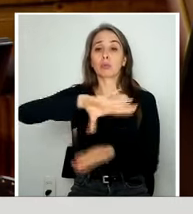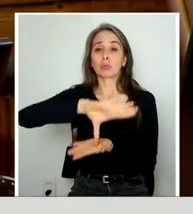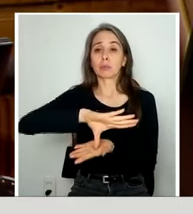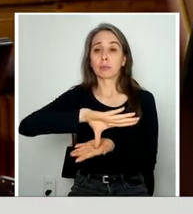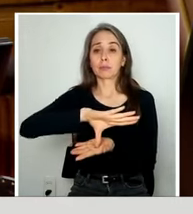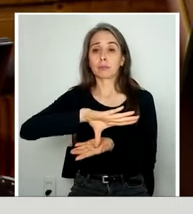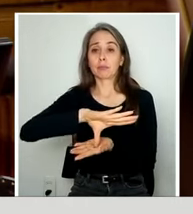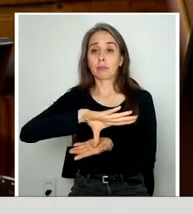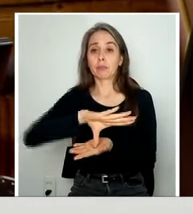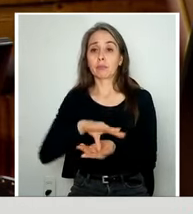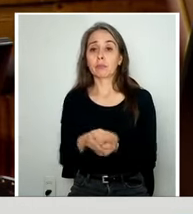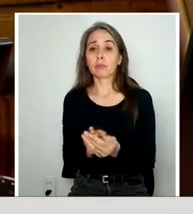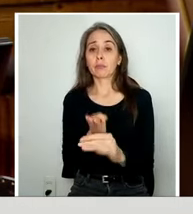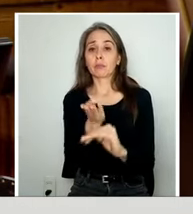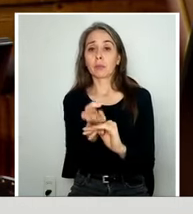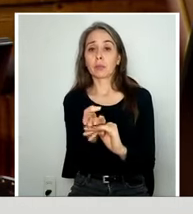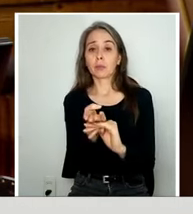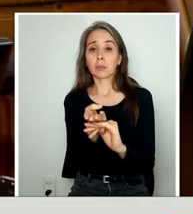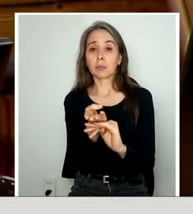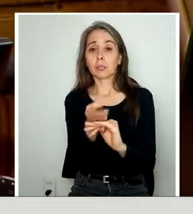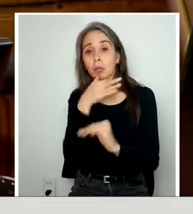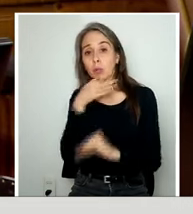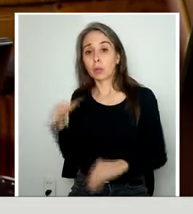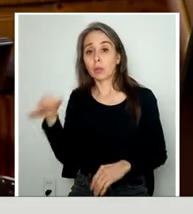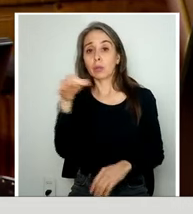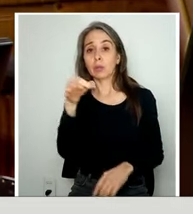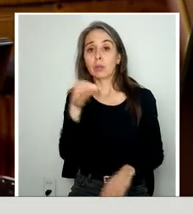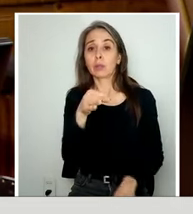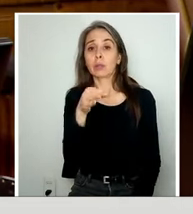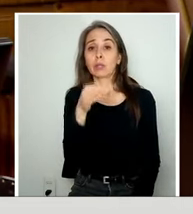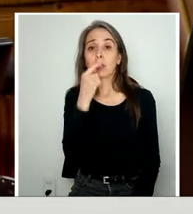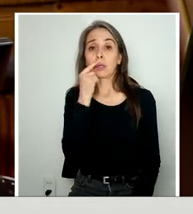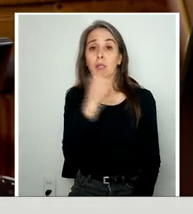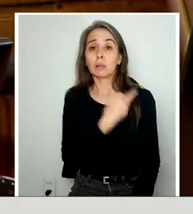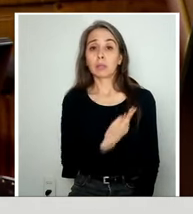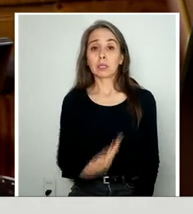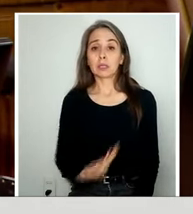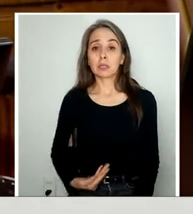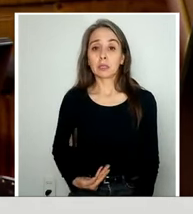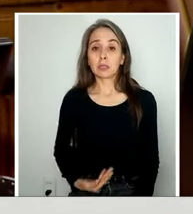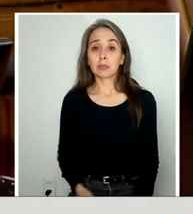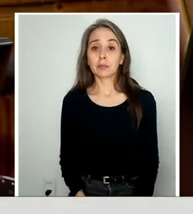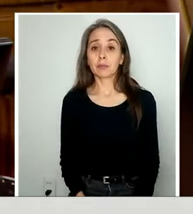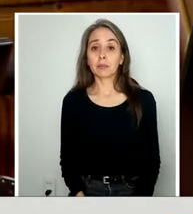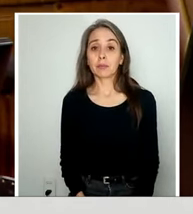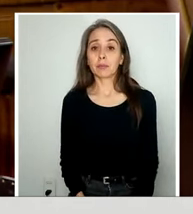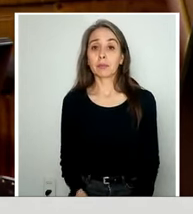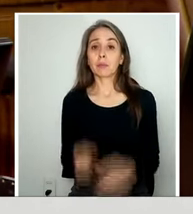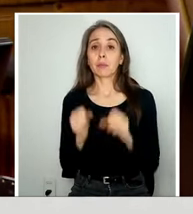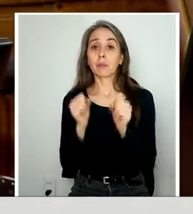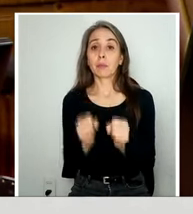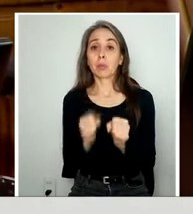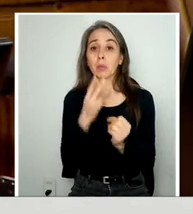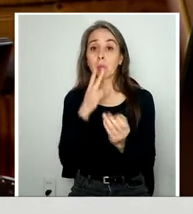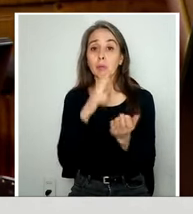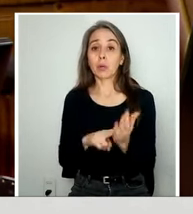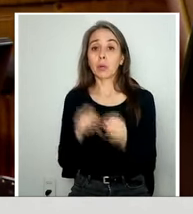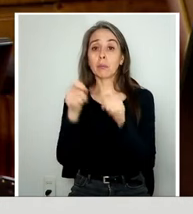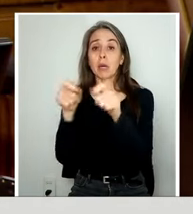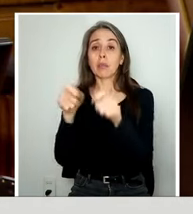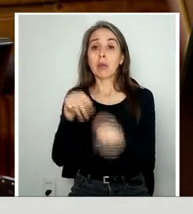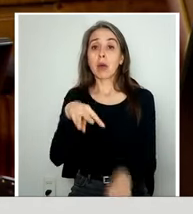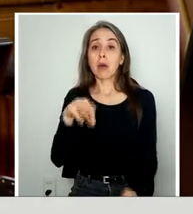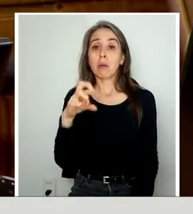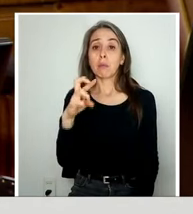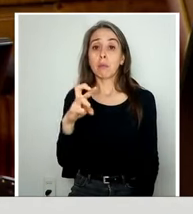Solicito a través suyo estimado presidente que podamos oficiar al Ministerio de Obras Públicas a